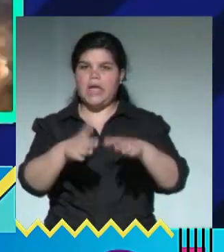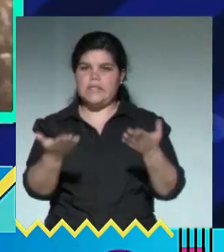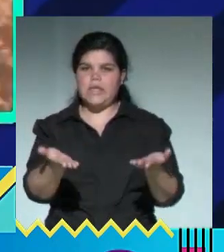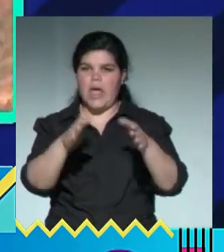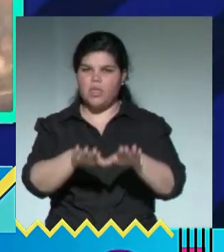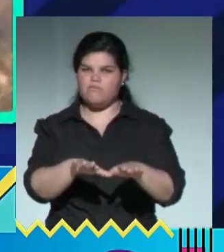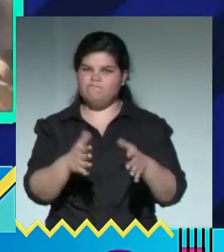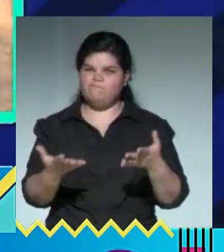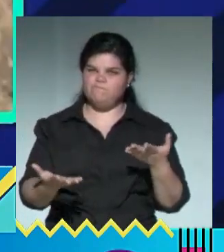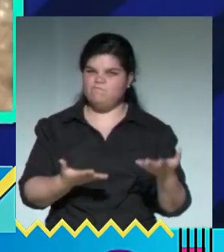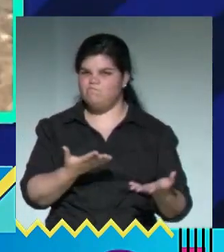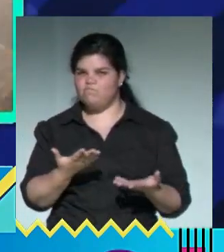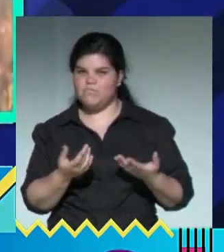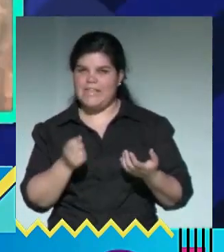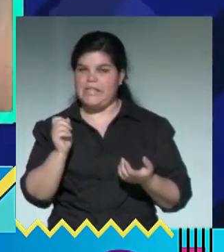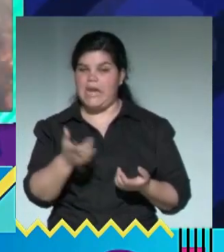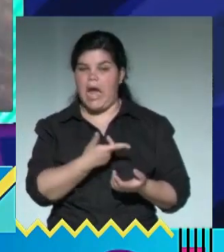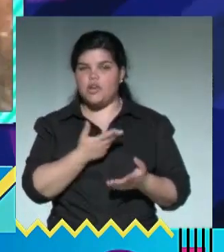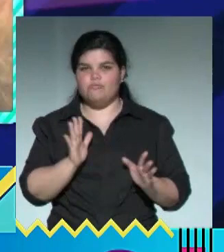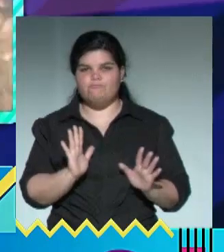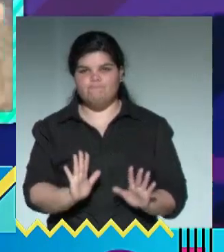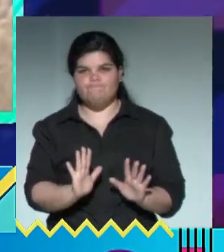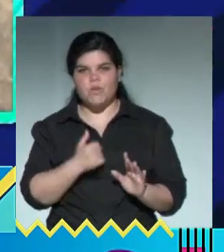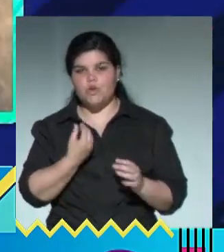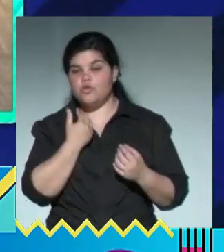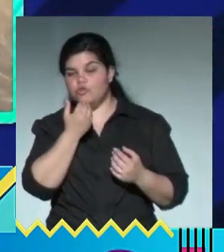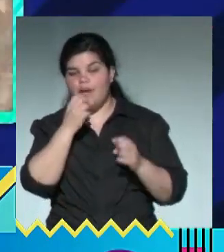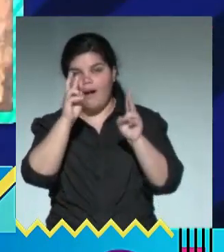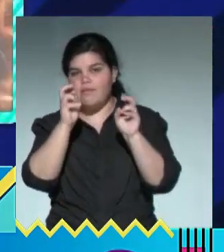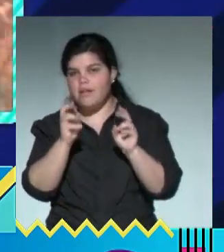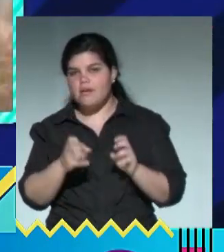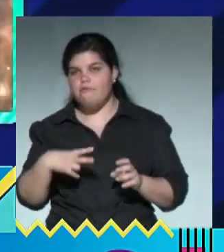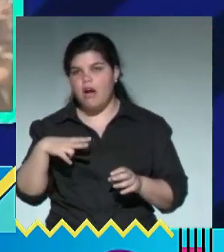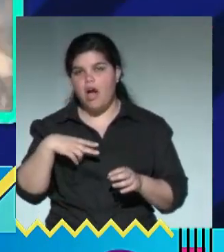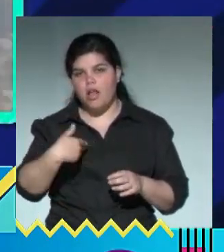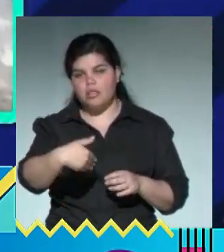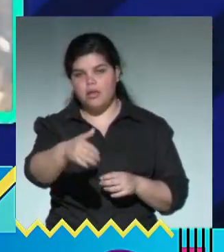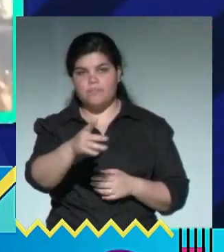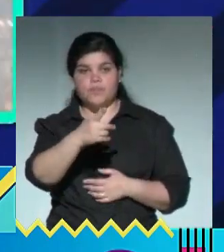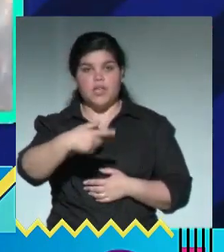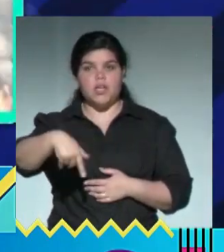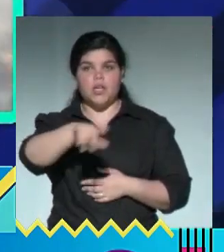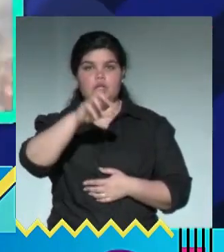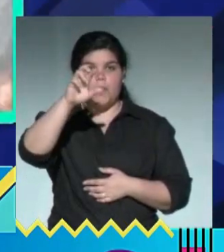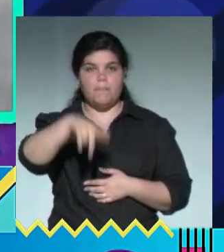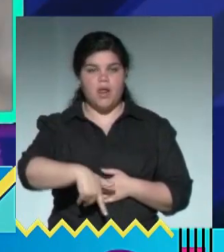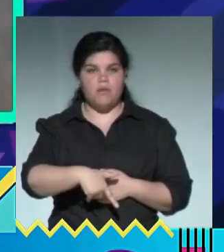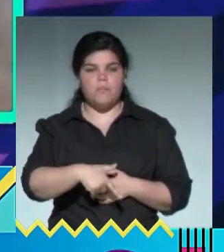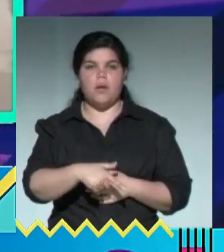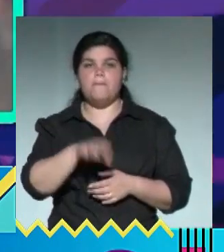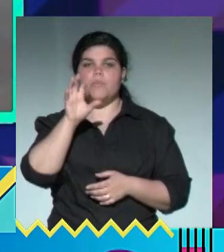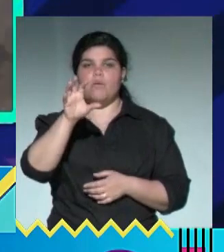Bien. Con lo cual, bueno, hay que analizar cuáles son las condiciones. Bueno, son ellos, junto a la gente del Plan Provincial de Manejo del Fuego,